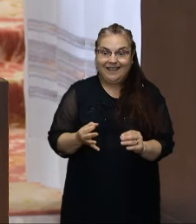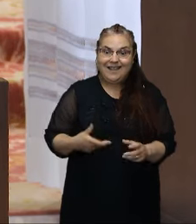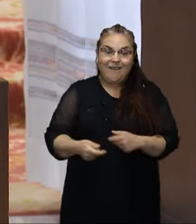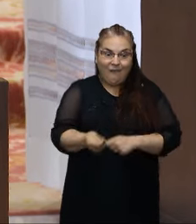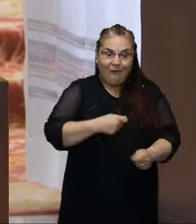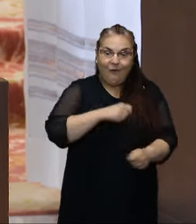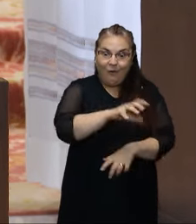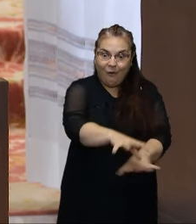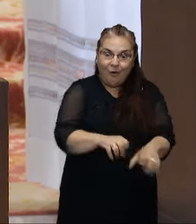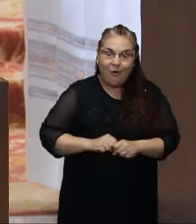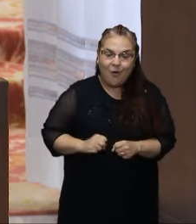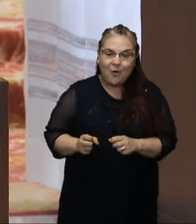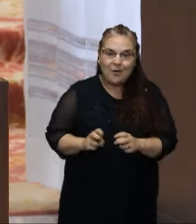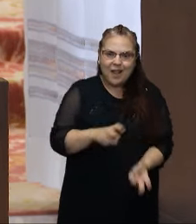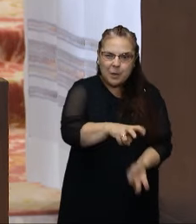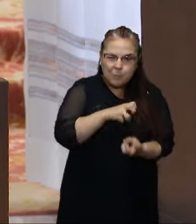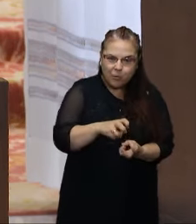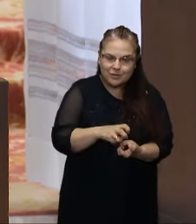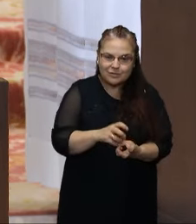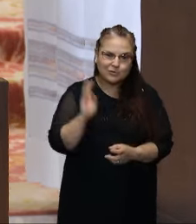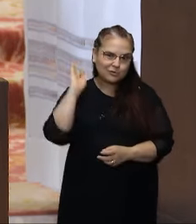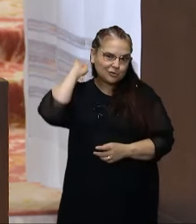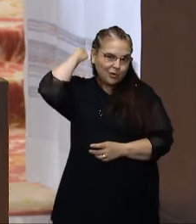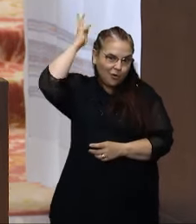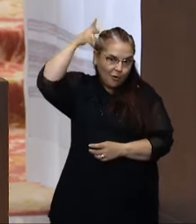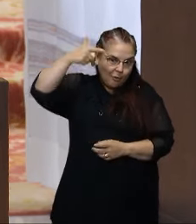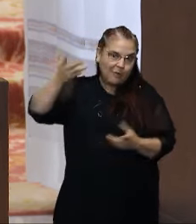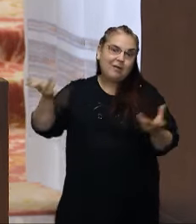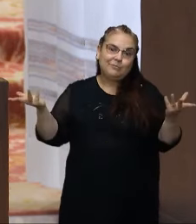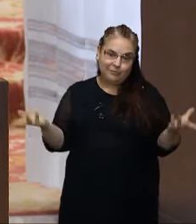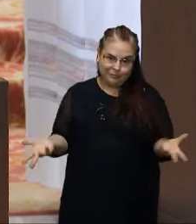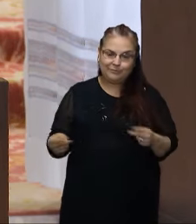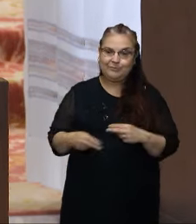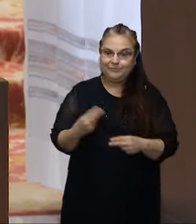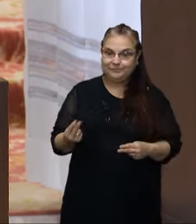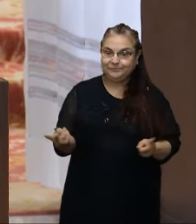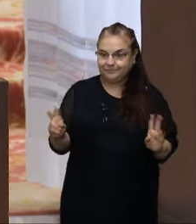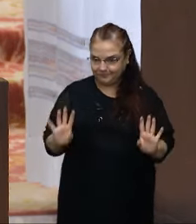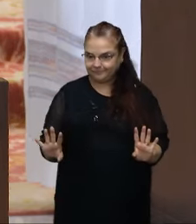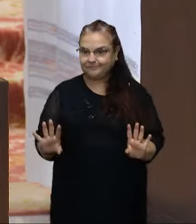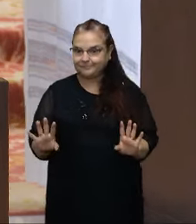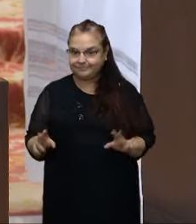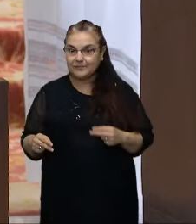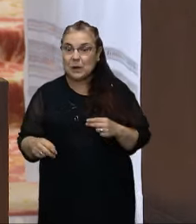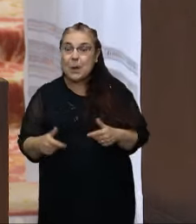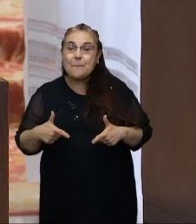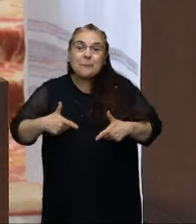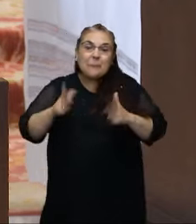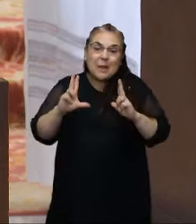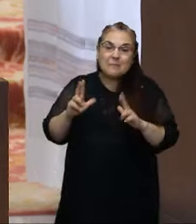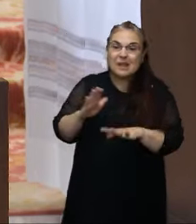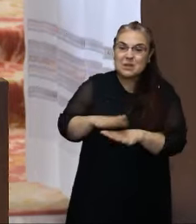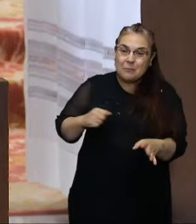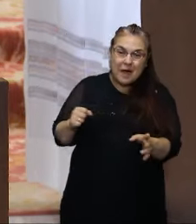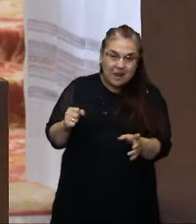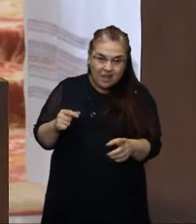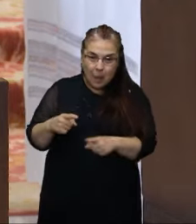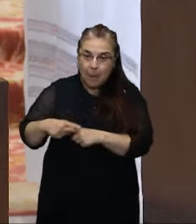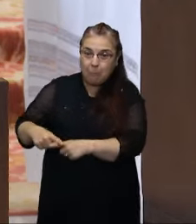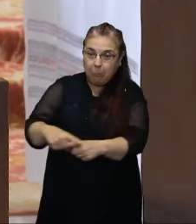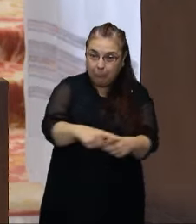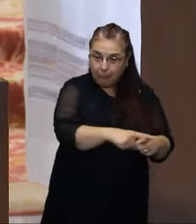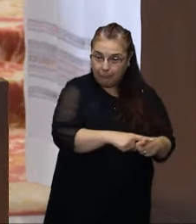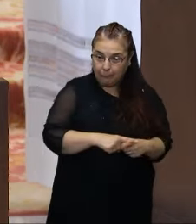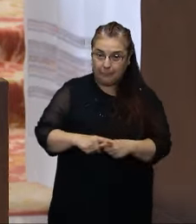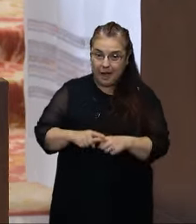impuestos al servicio de Roma, y además con licencia tenían para quedarse con parte, o sea,